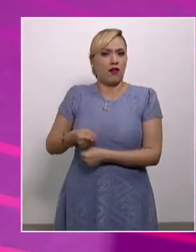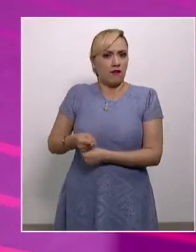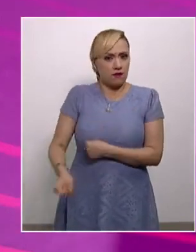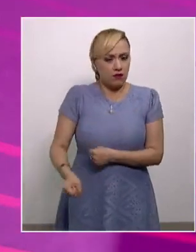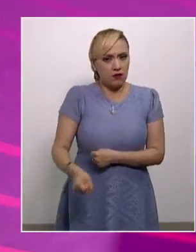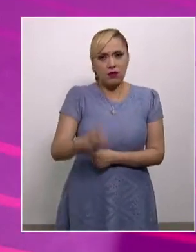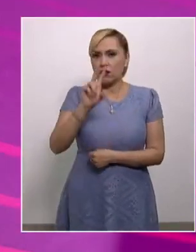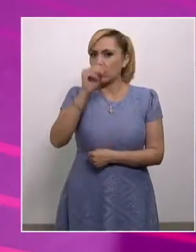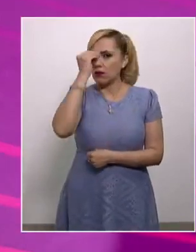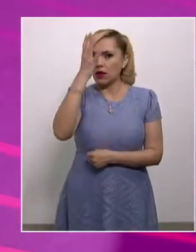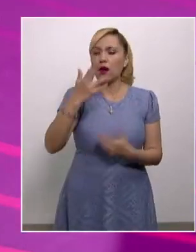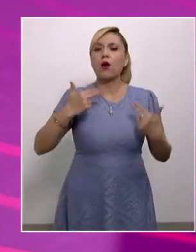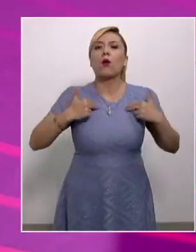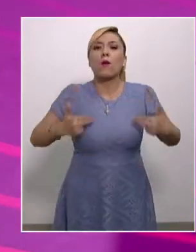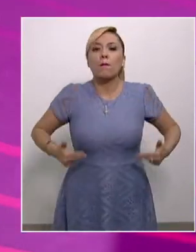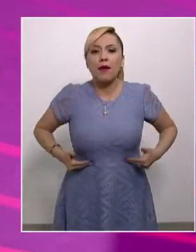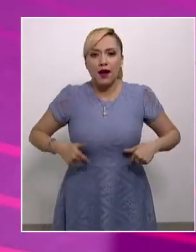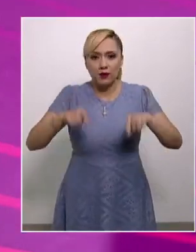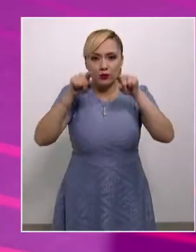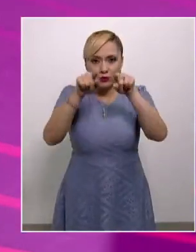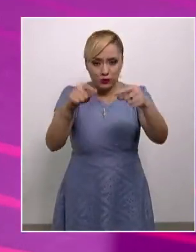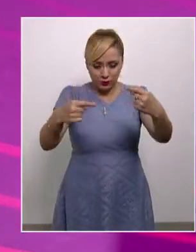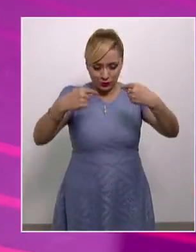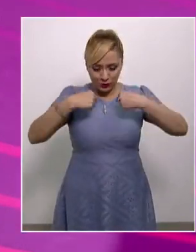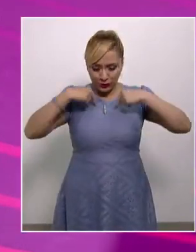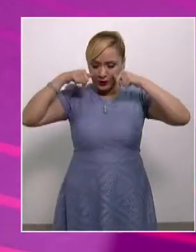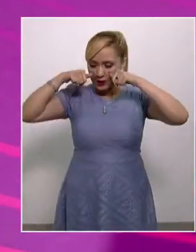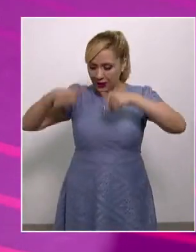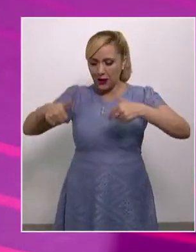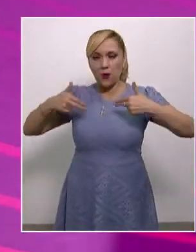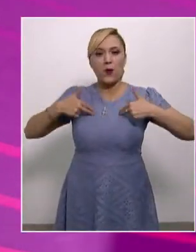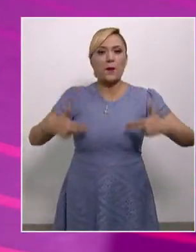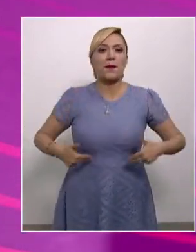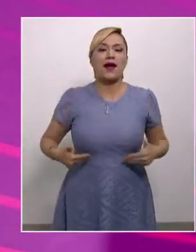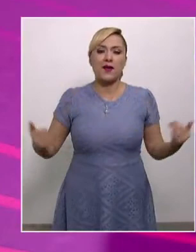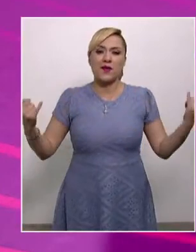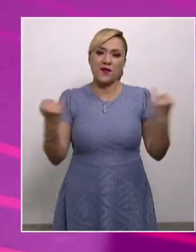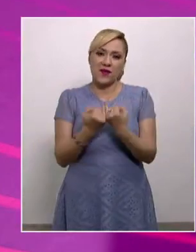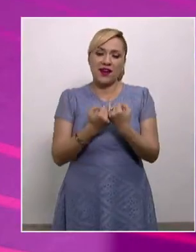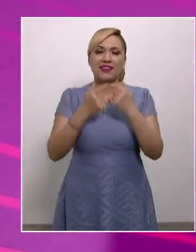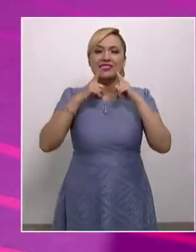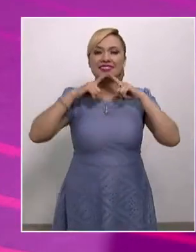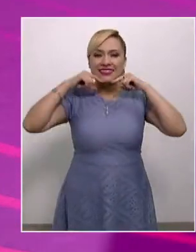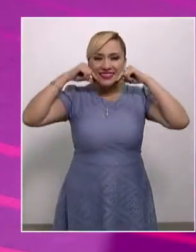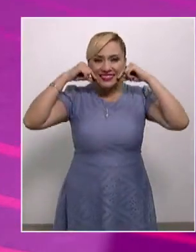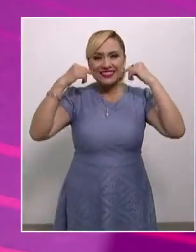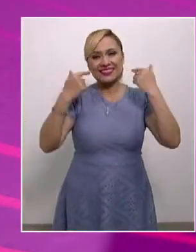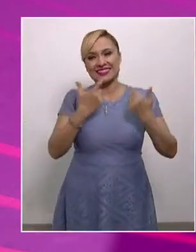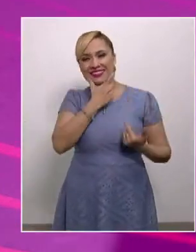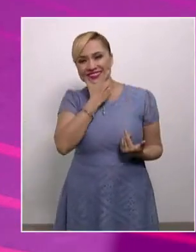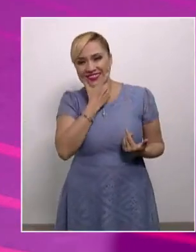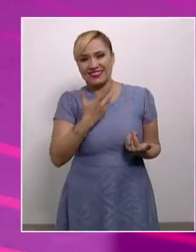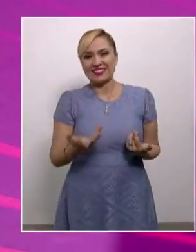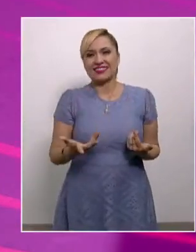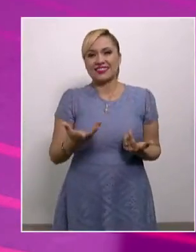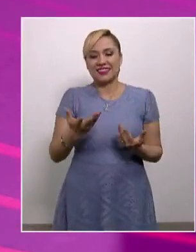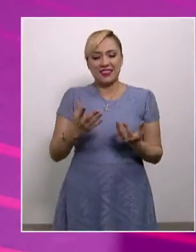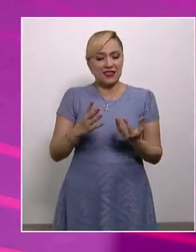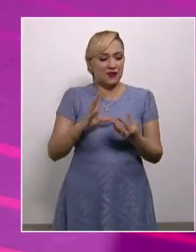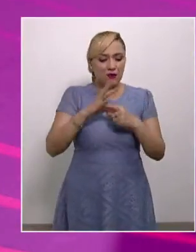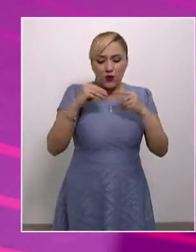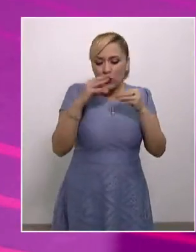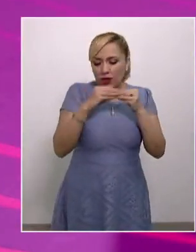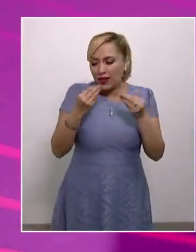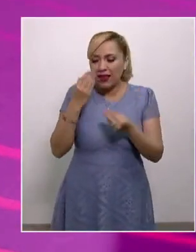que somos seres humanos, trabajando con seres humanos y que muchas veces un pequeño detalle, una sonrisa, una fruta,